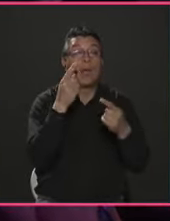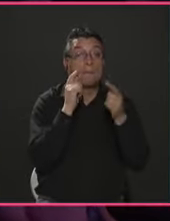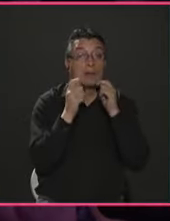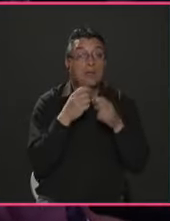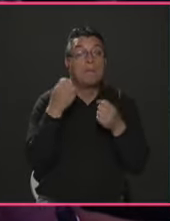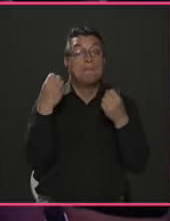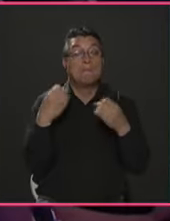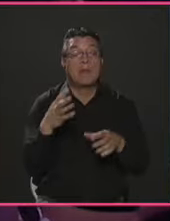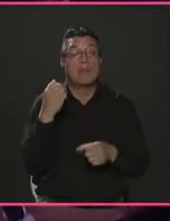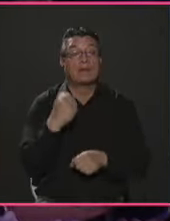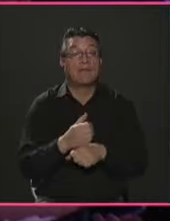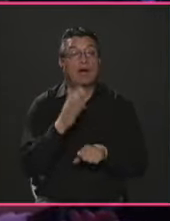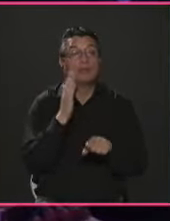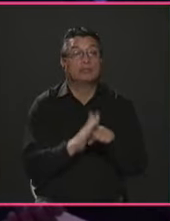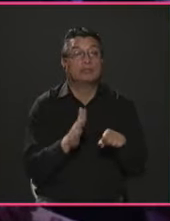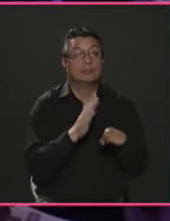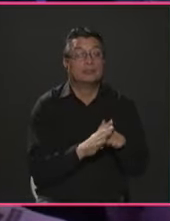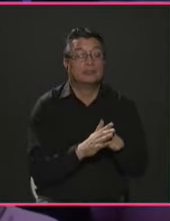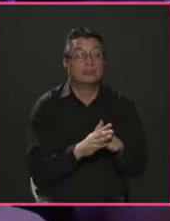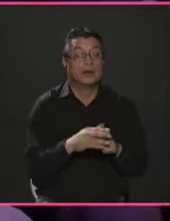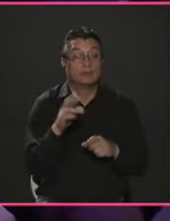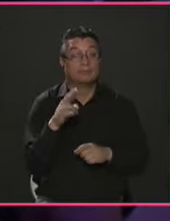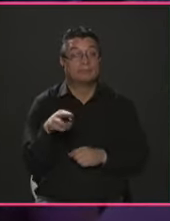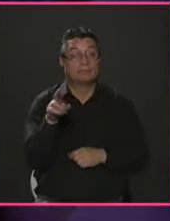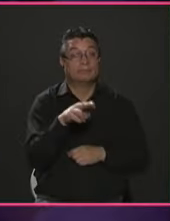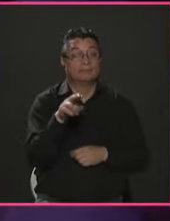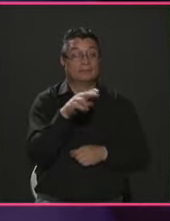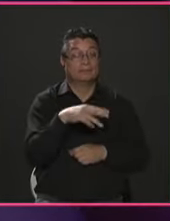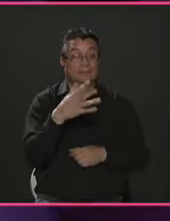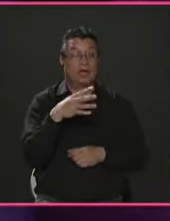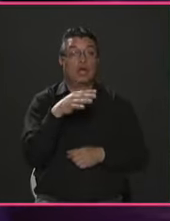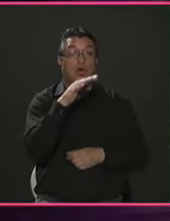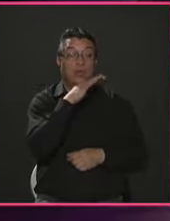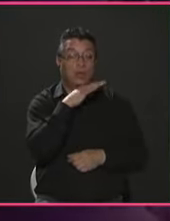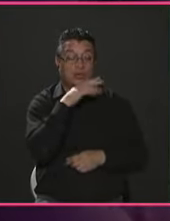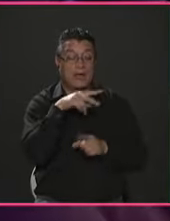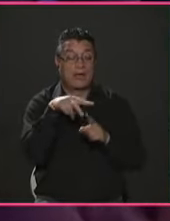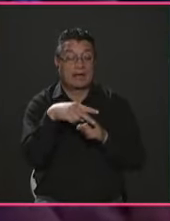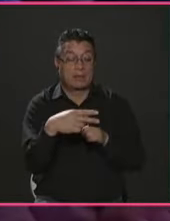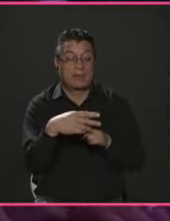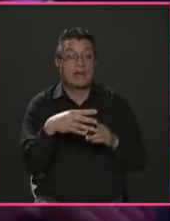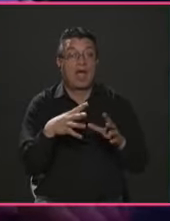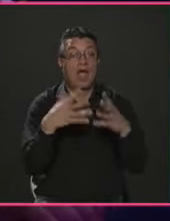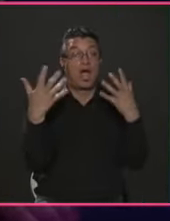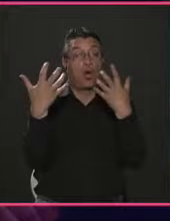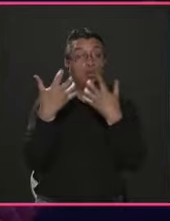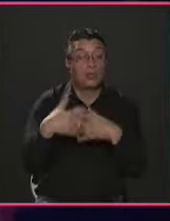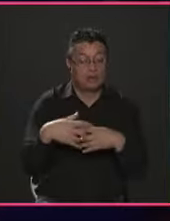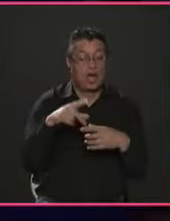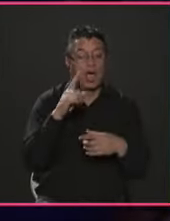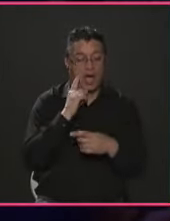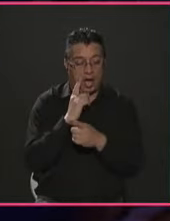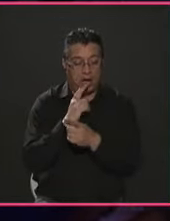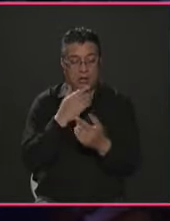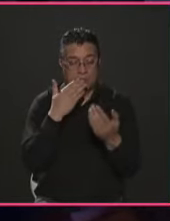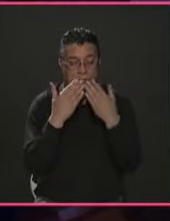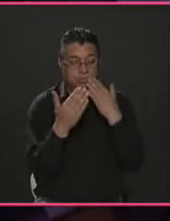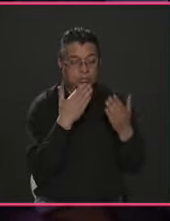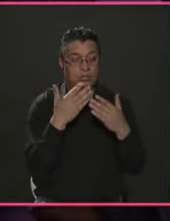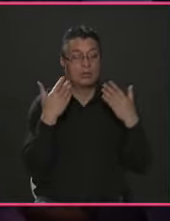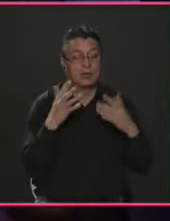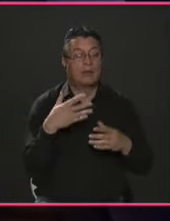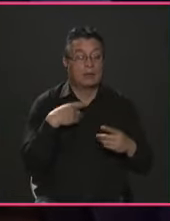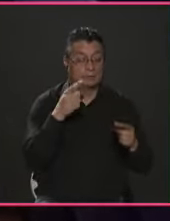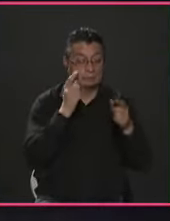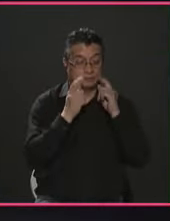pérdidas de trabajo Que obviamente cada vez que usamos esta herramienta para automatizar tenemos que obviamente abordar los problemas que aquí ya se ha hablado no voy a hablar de eso de los